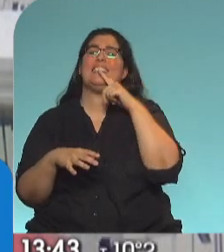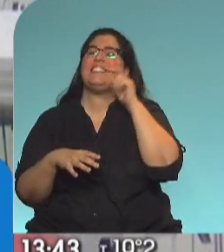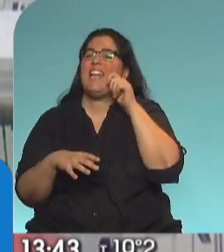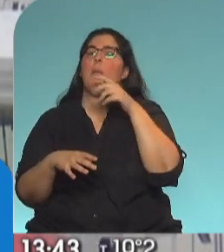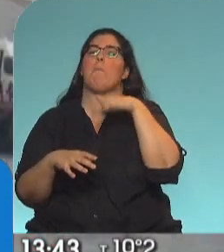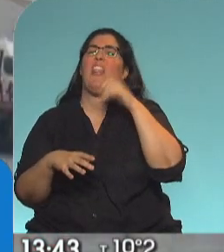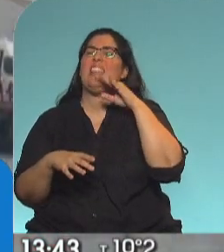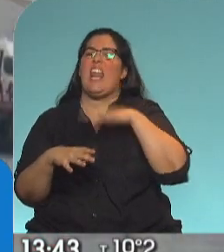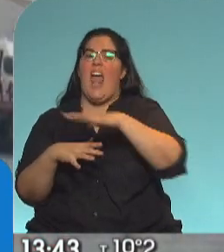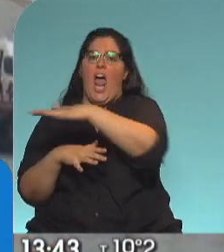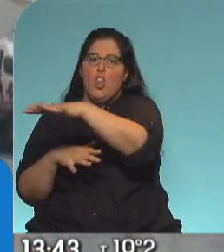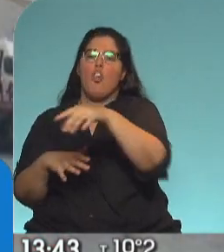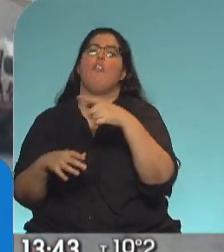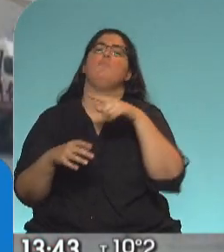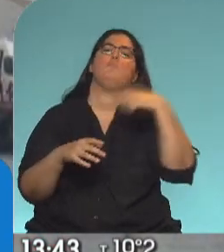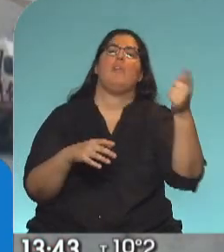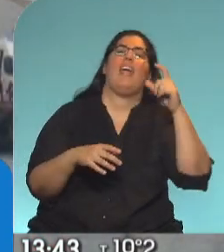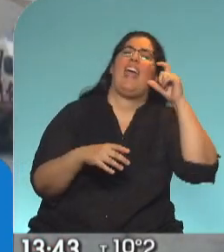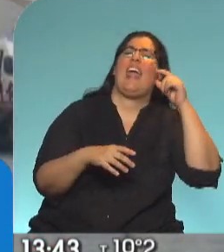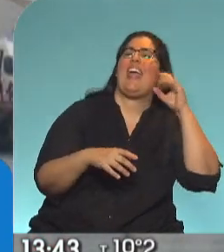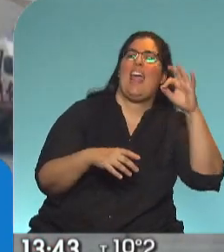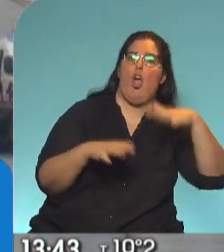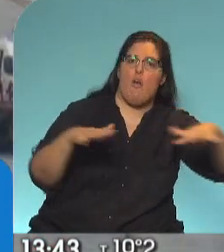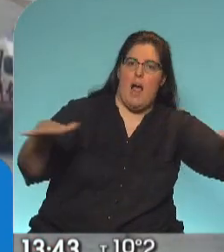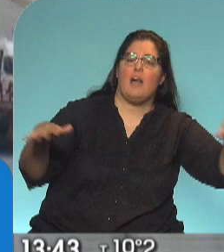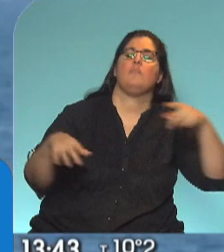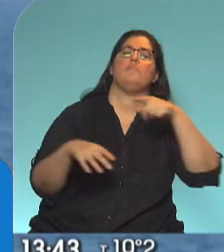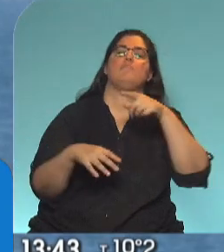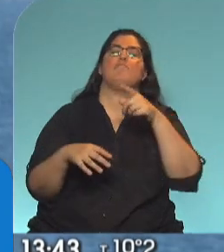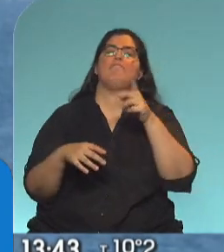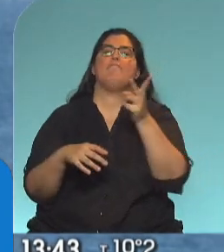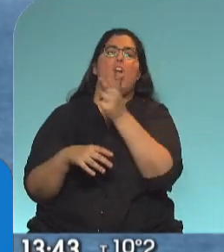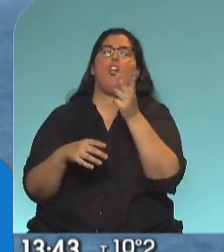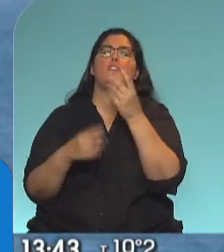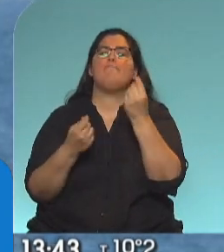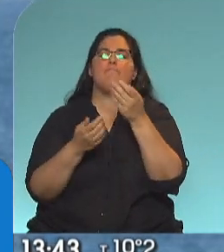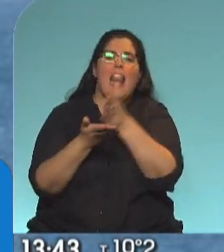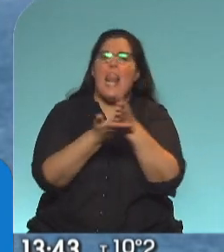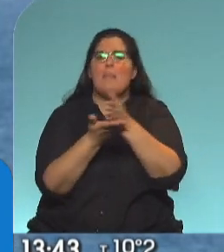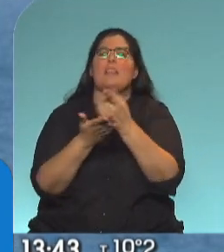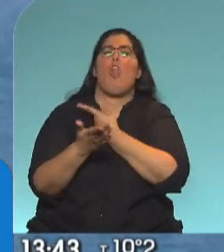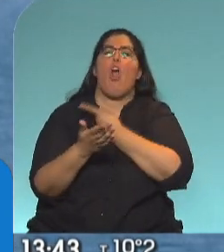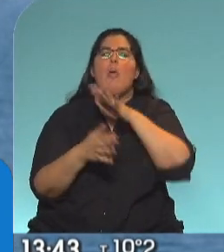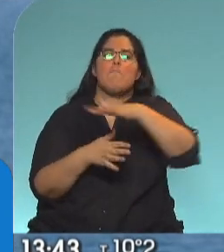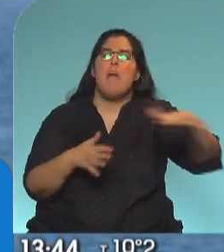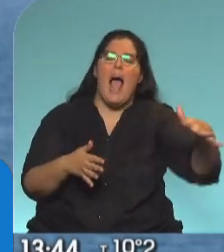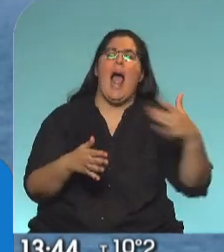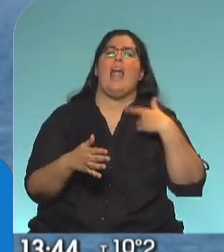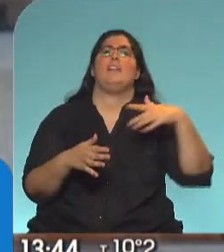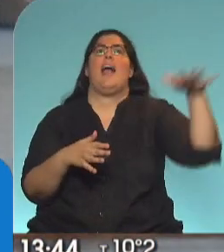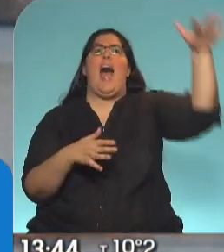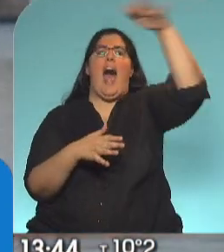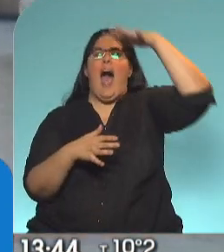Egeo. En ambos casos, el diferendo se centra en la delimitación de aguas territoriales, espacio aéreo, zonas